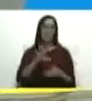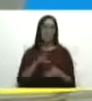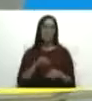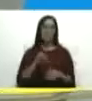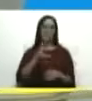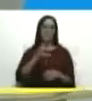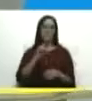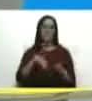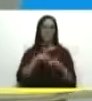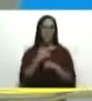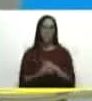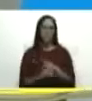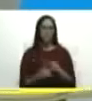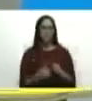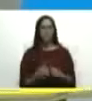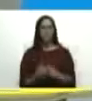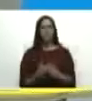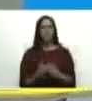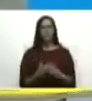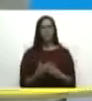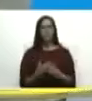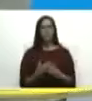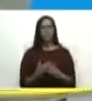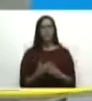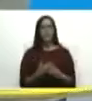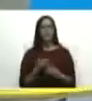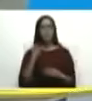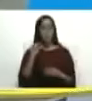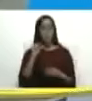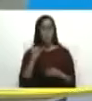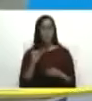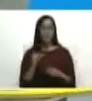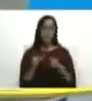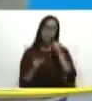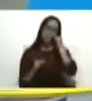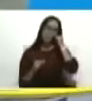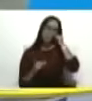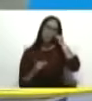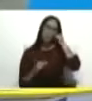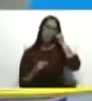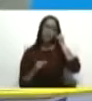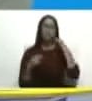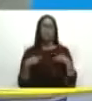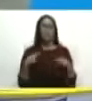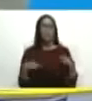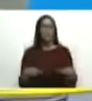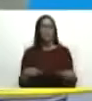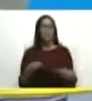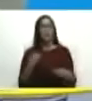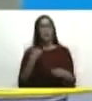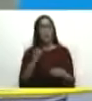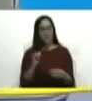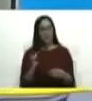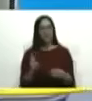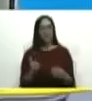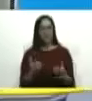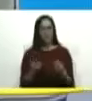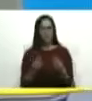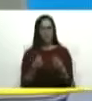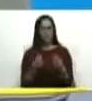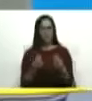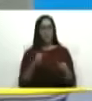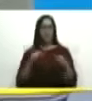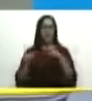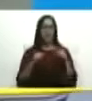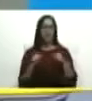proyectos. Y esos momentos en los cuales los recursos, había abundancia, la coordinación a veces